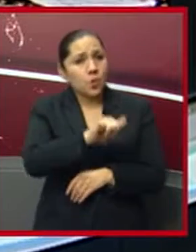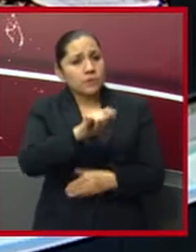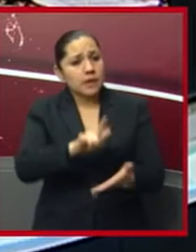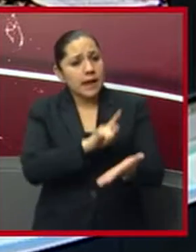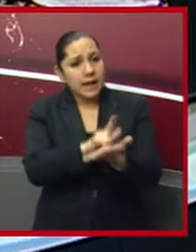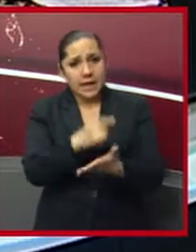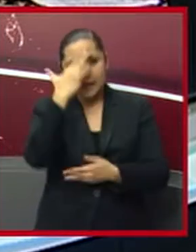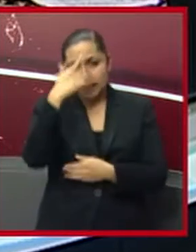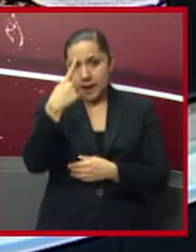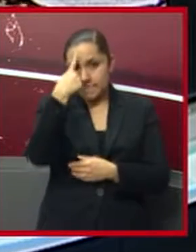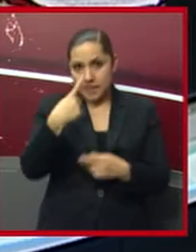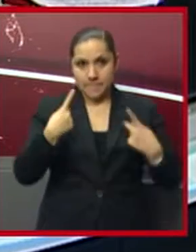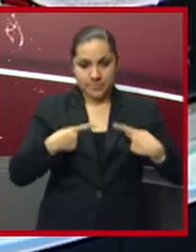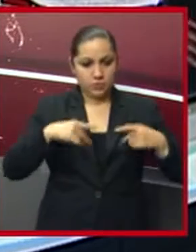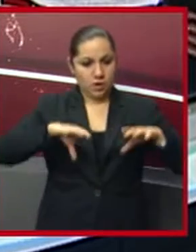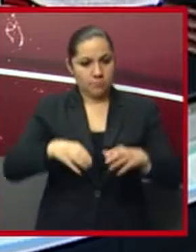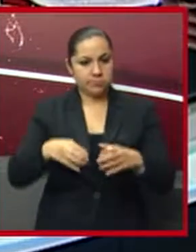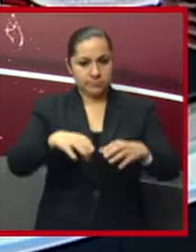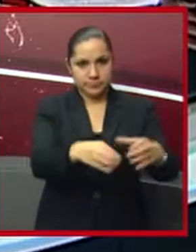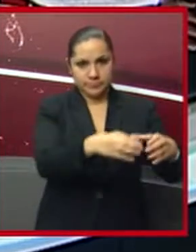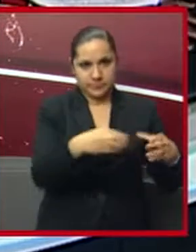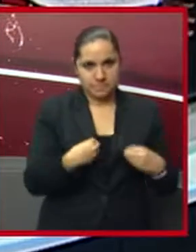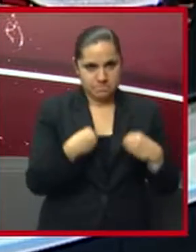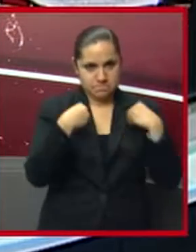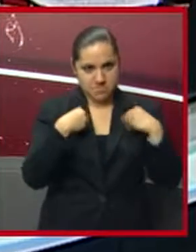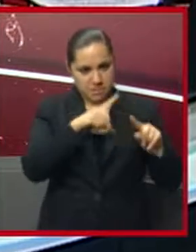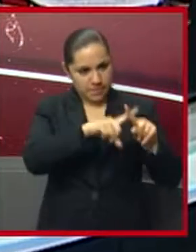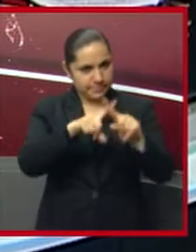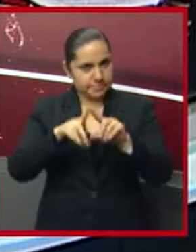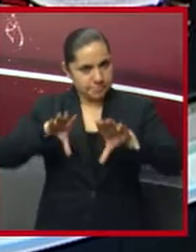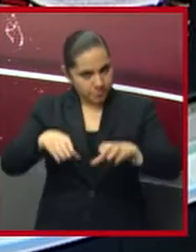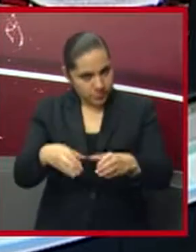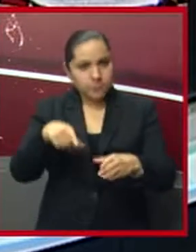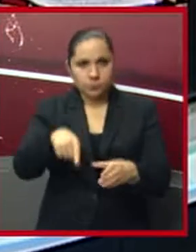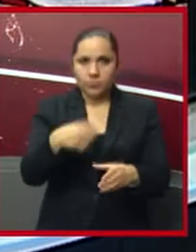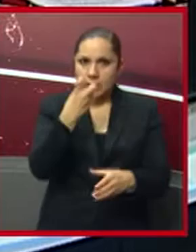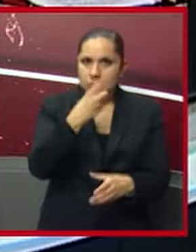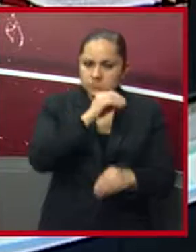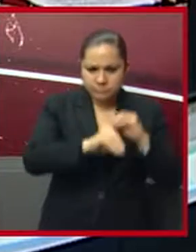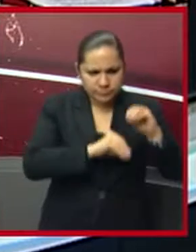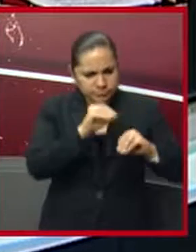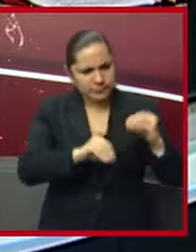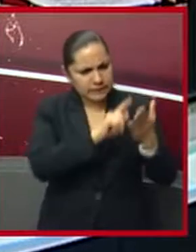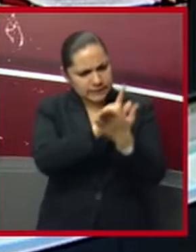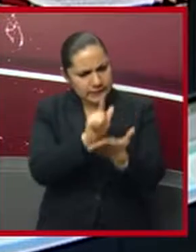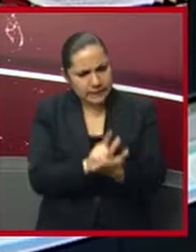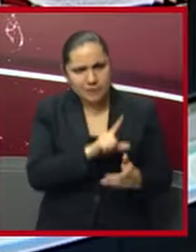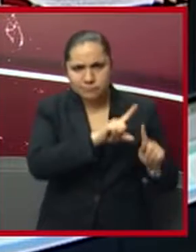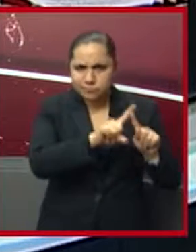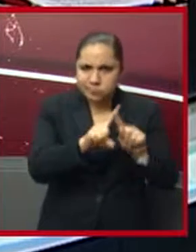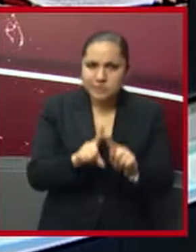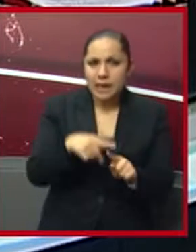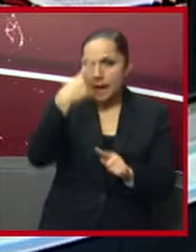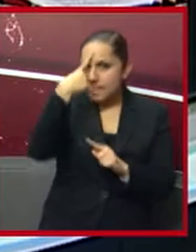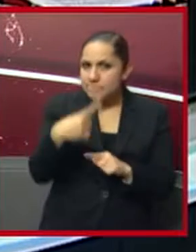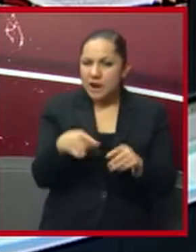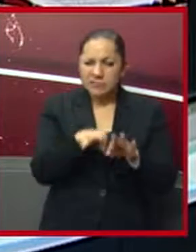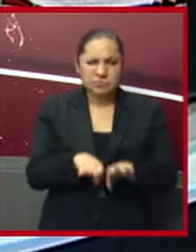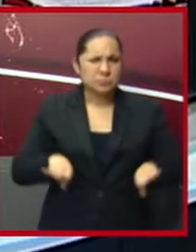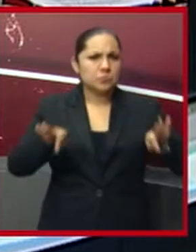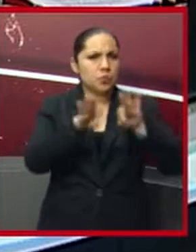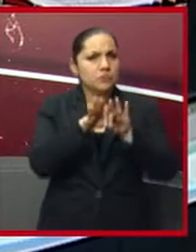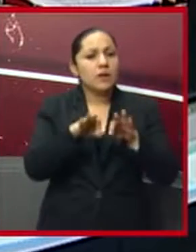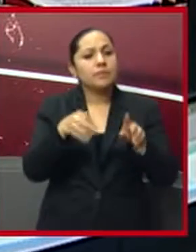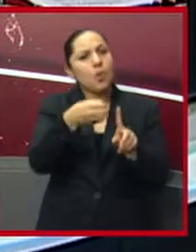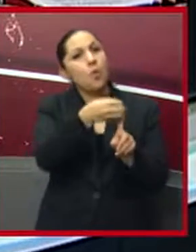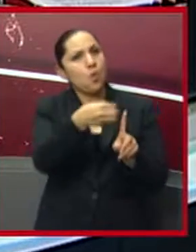donde establece políticas públicas de gran flexibilidad para los desarrollos, sobre todo privilegiando el orden de los asentamientos